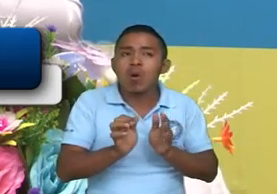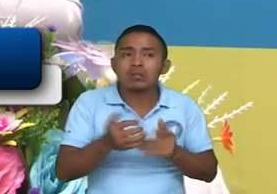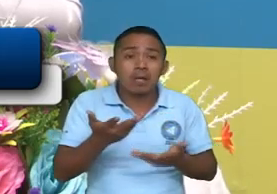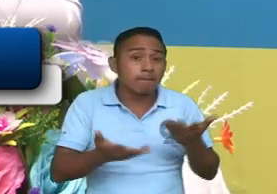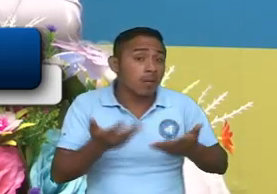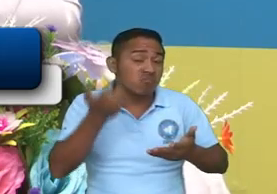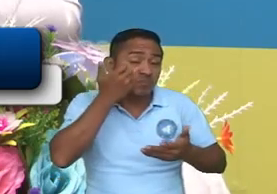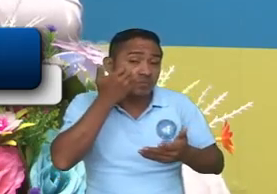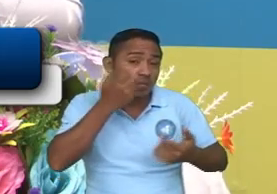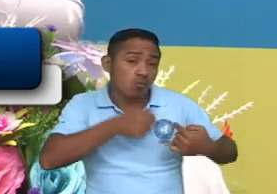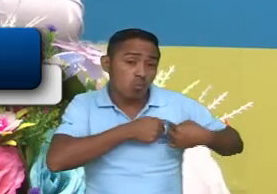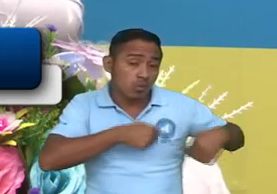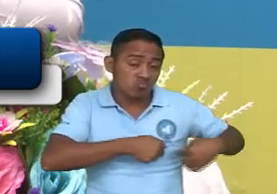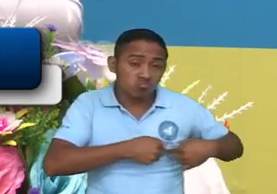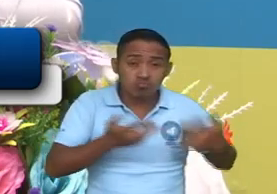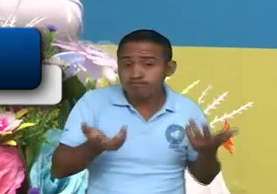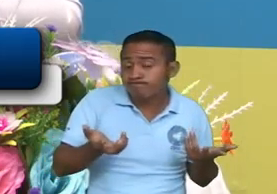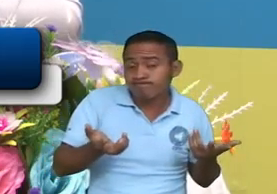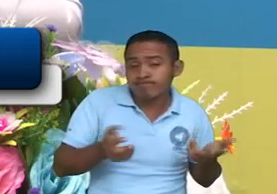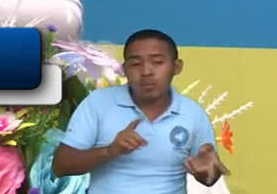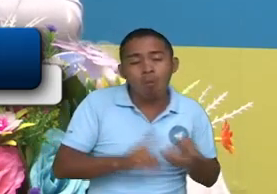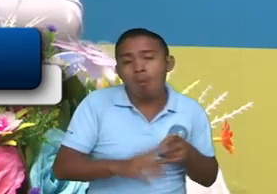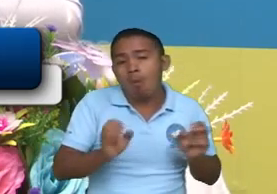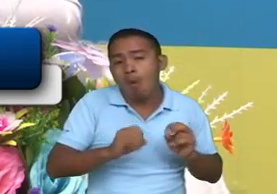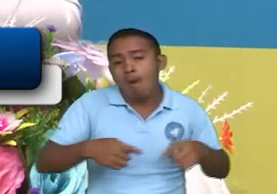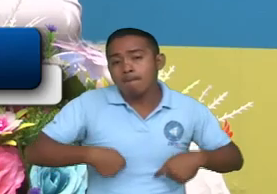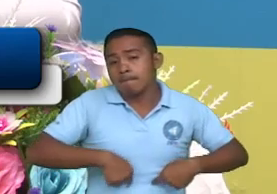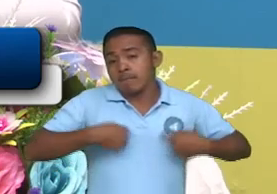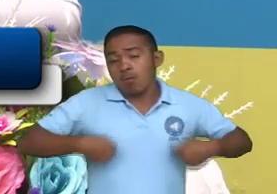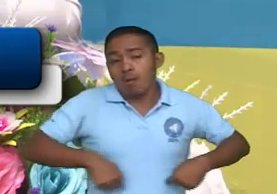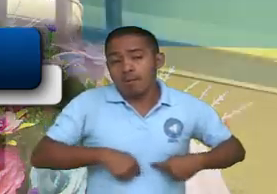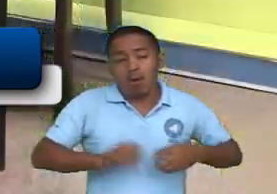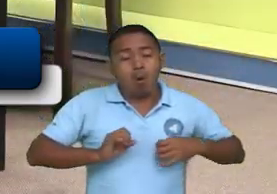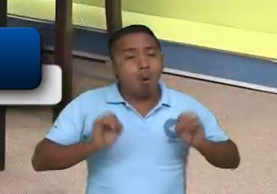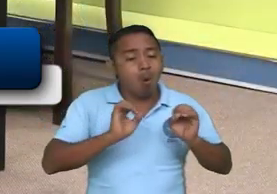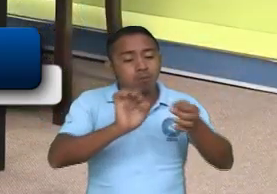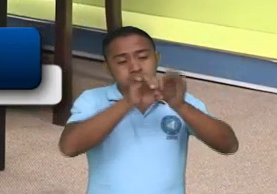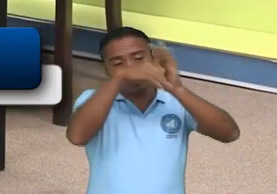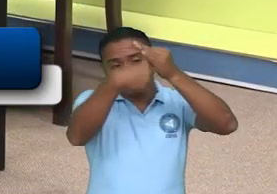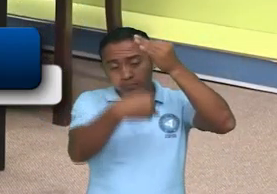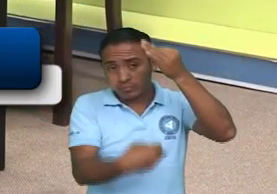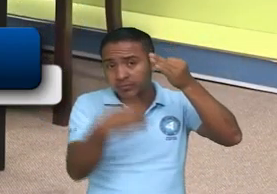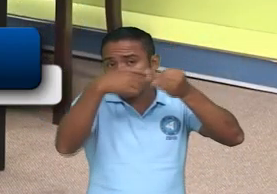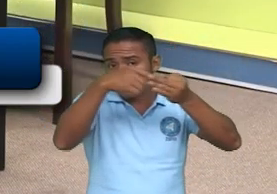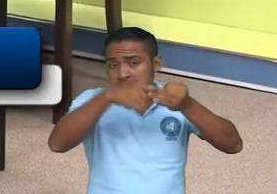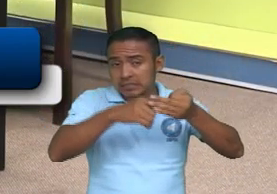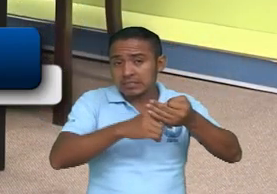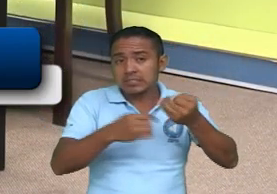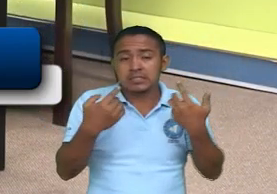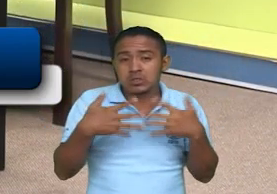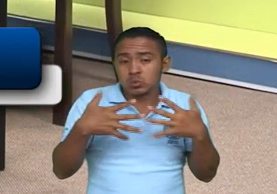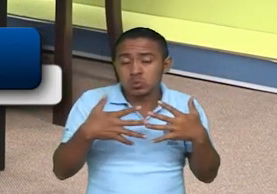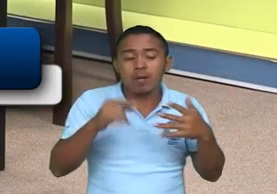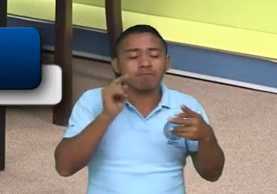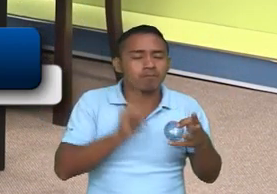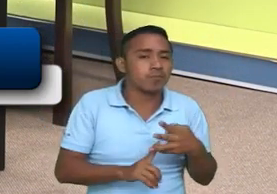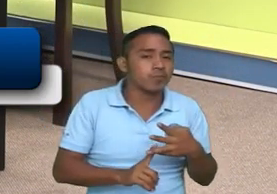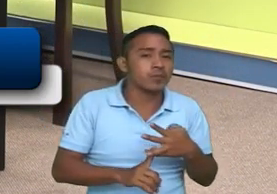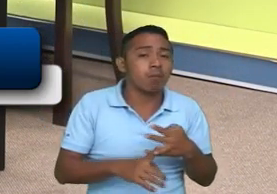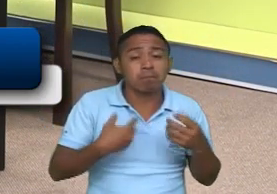parte emocional, la parte psicológica está tan afectada que no aceptan la realización de las autopsias, que nos podría decir